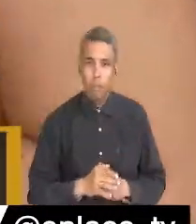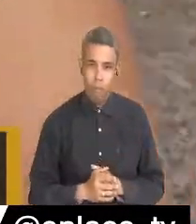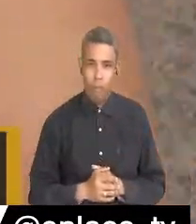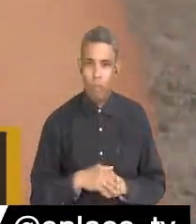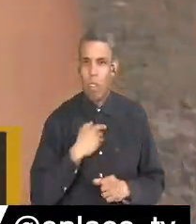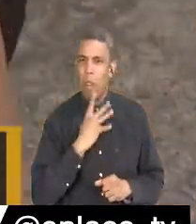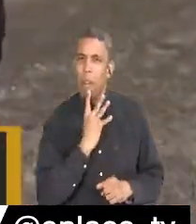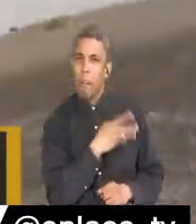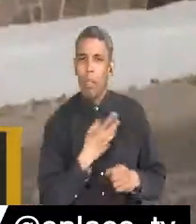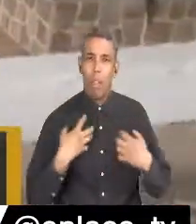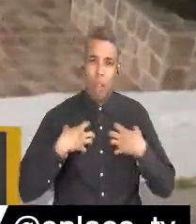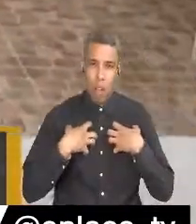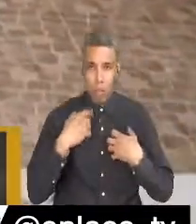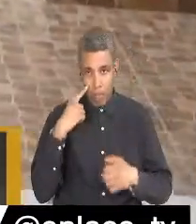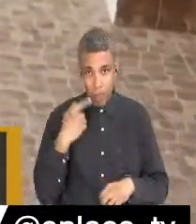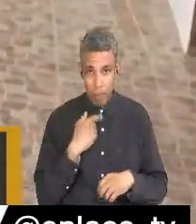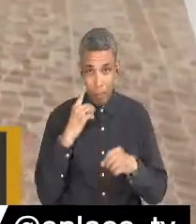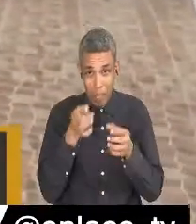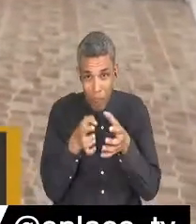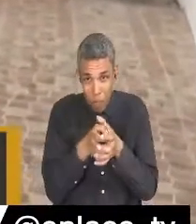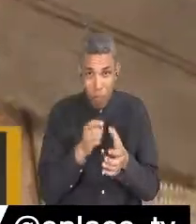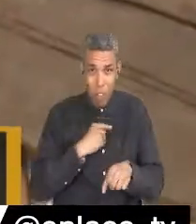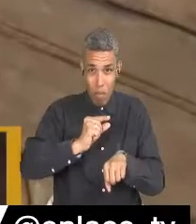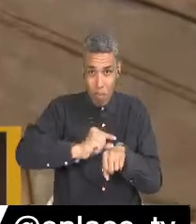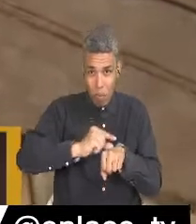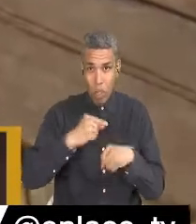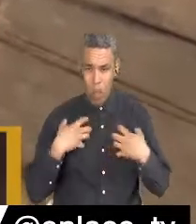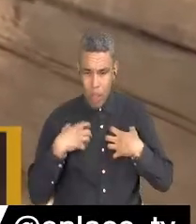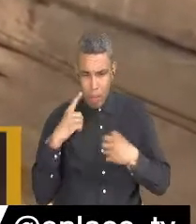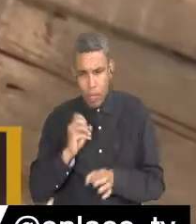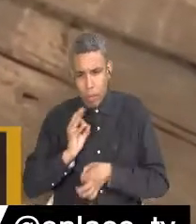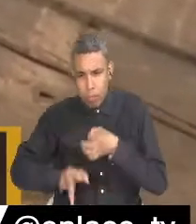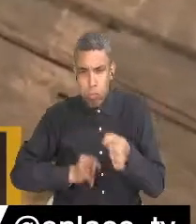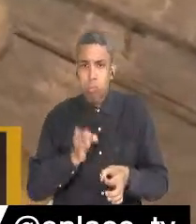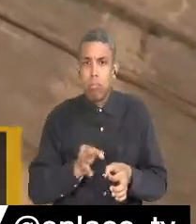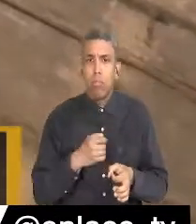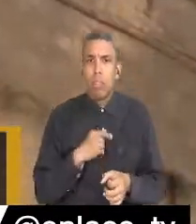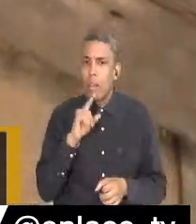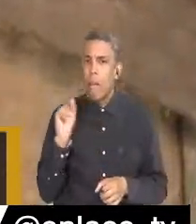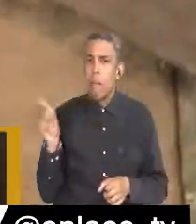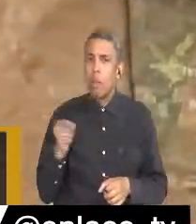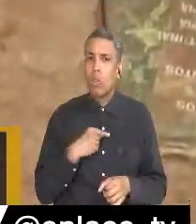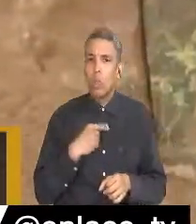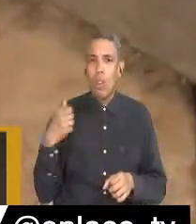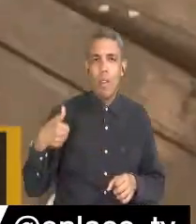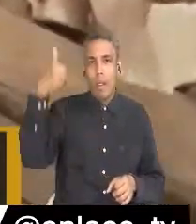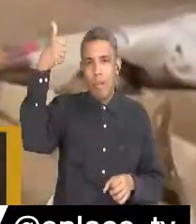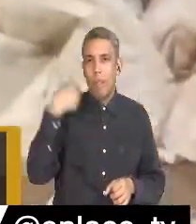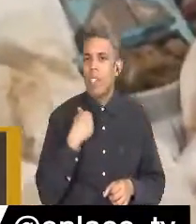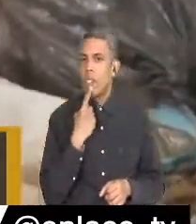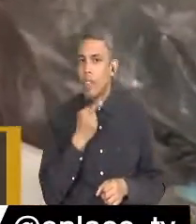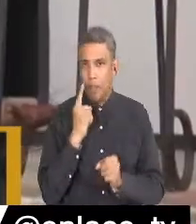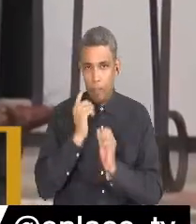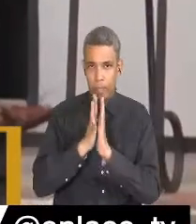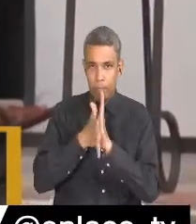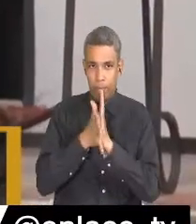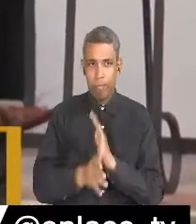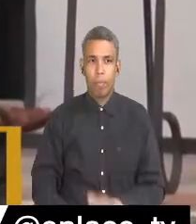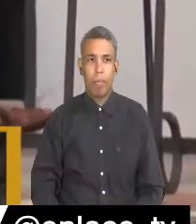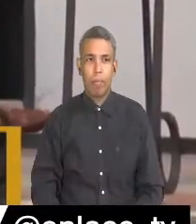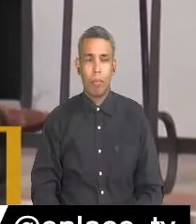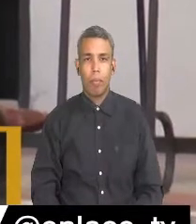perros registrado este martes en el grupo F del barrio Primero de Mayo al nororiente de la ciudad. Esto dijo la presidenta de esta sociedad. Siendo una diligencia de